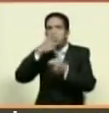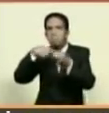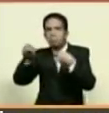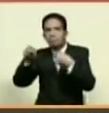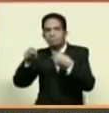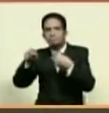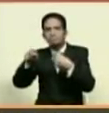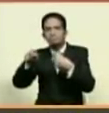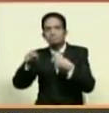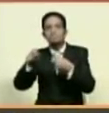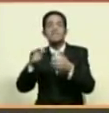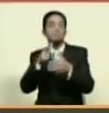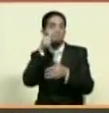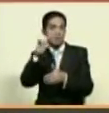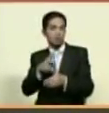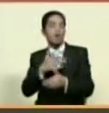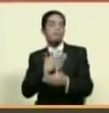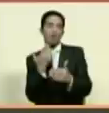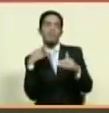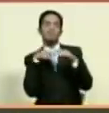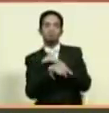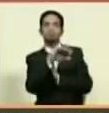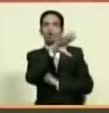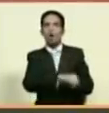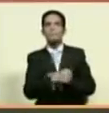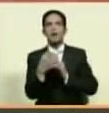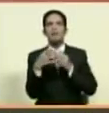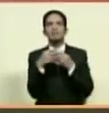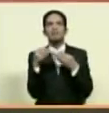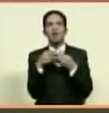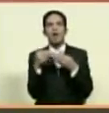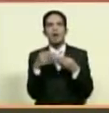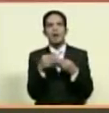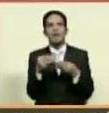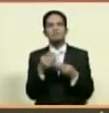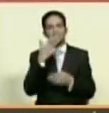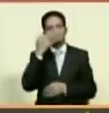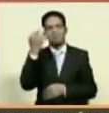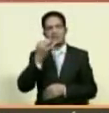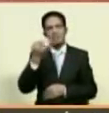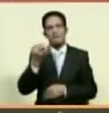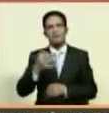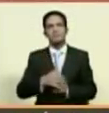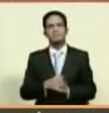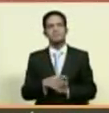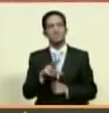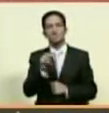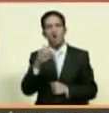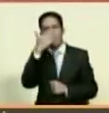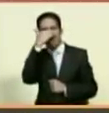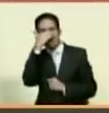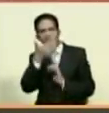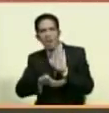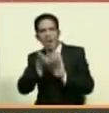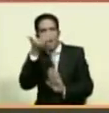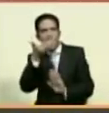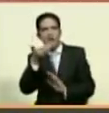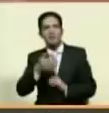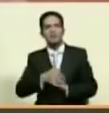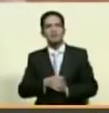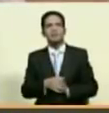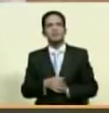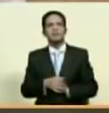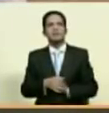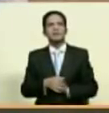productivos puedan tener acceso a una divisa, repito, real, no especulativa, que